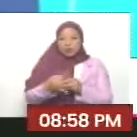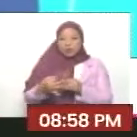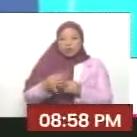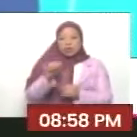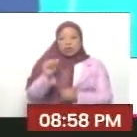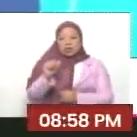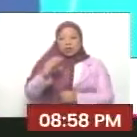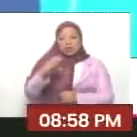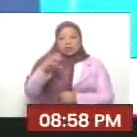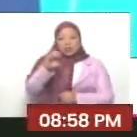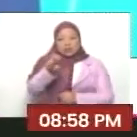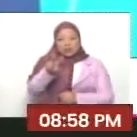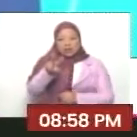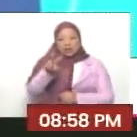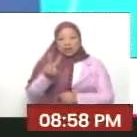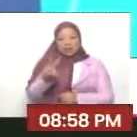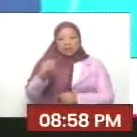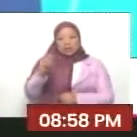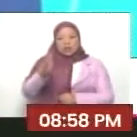Acevedo, Caucagua,